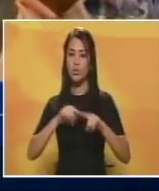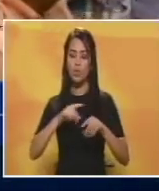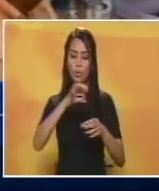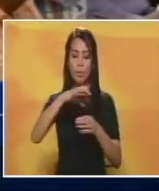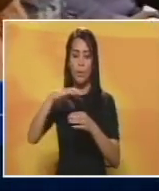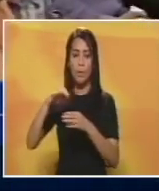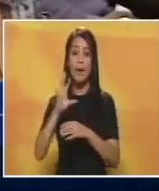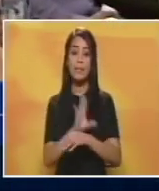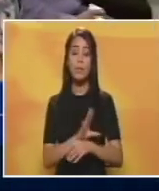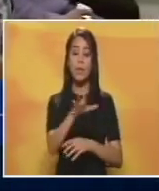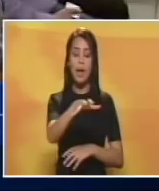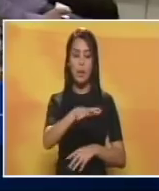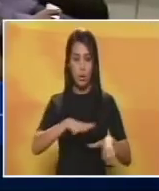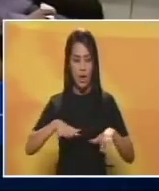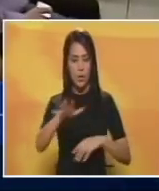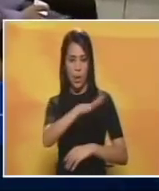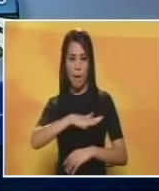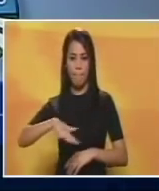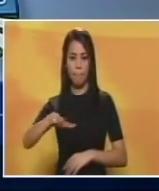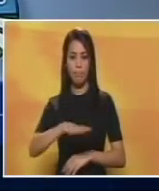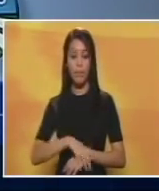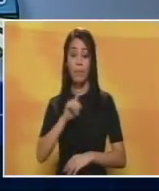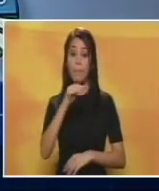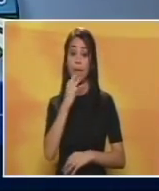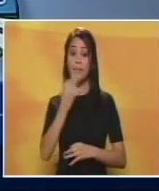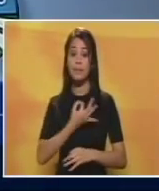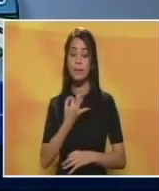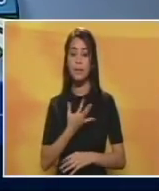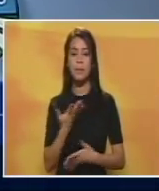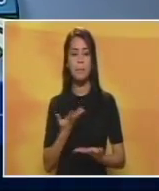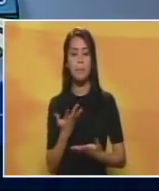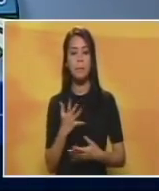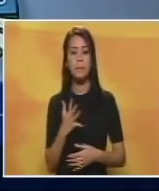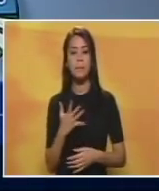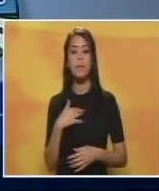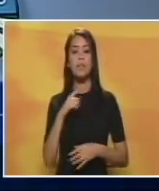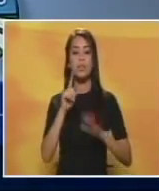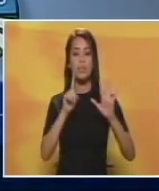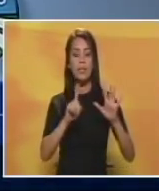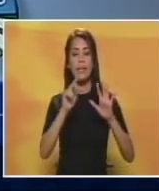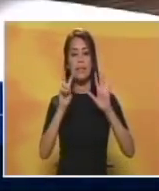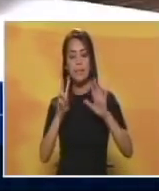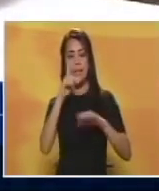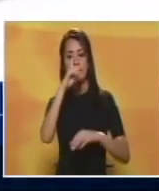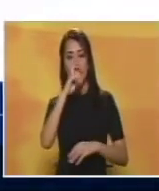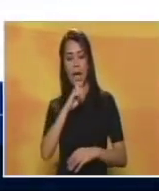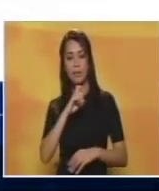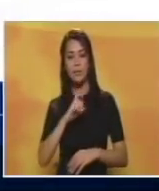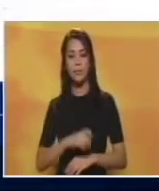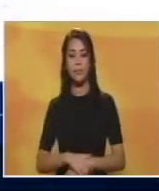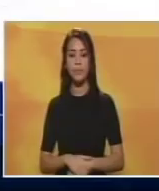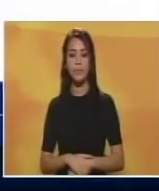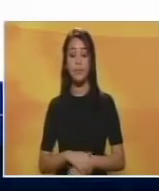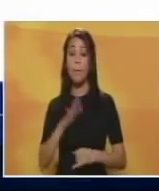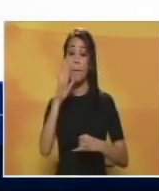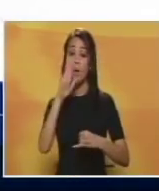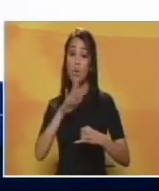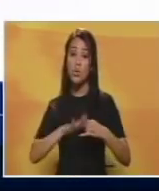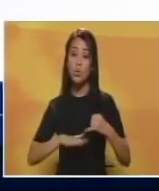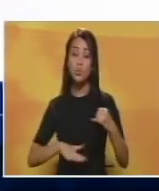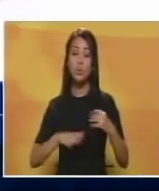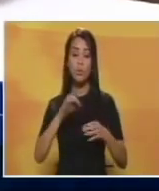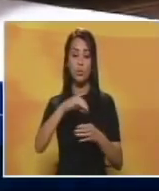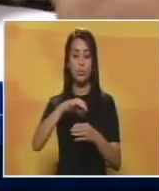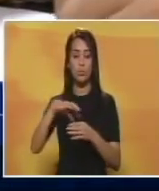en los campos. Por otro lado, aseguraron que requerirán entre 6 y 7 años. FEDEAGRO señaló que para el último ciclo de